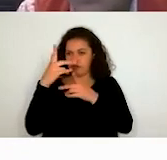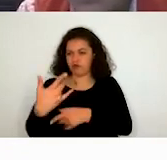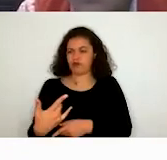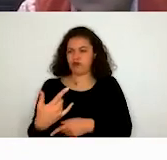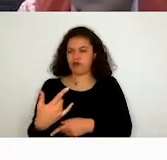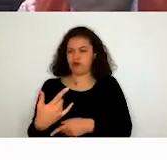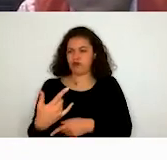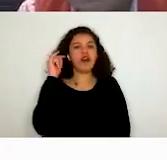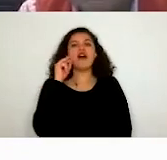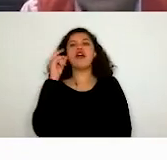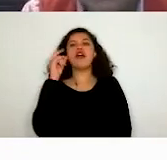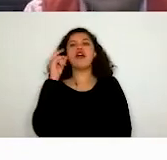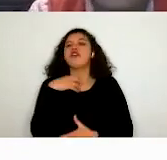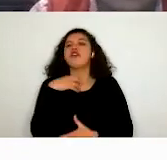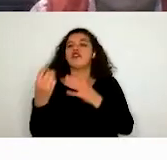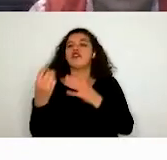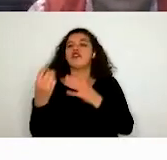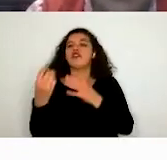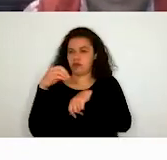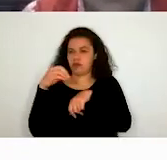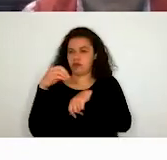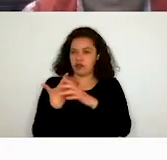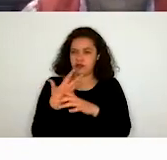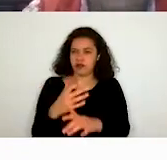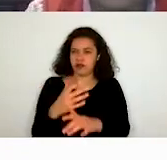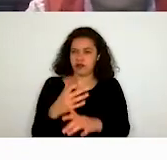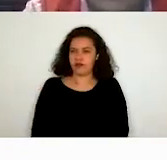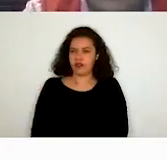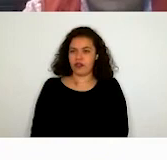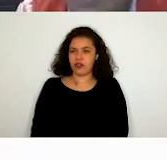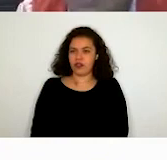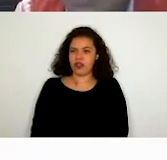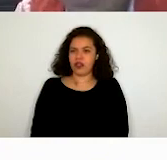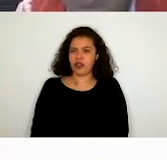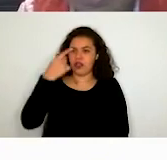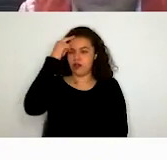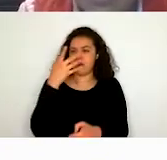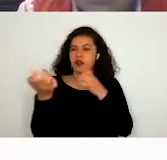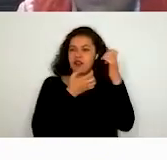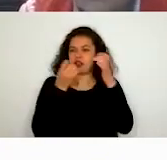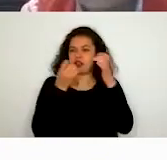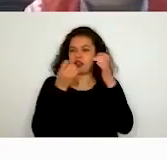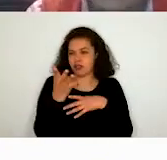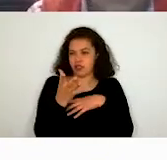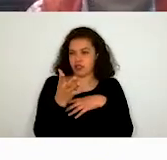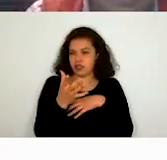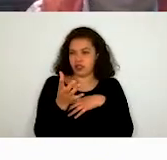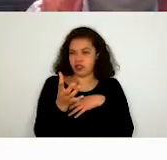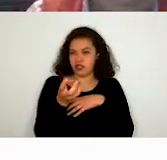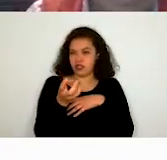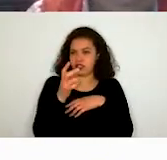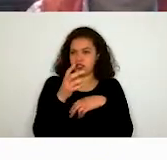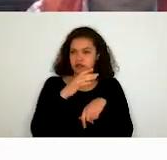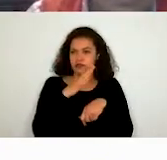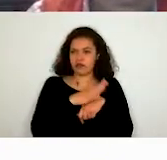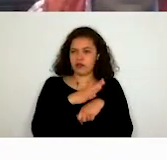colocar una nueva, para que nuestro ejercicio de evacuación en caso de una emergencia sea el más óptimo, ¿de acuerdo?